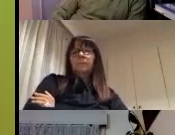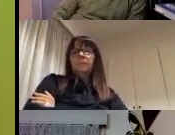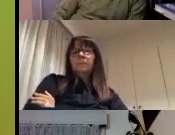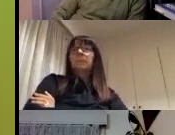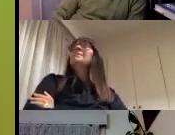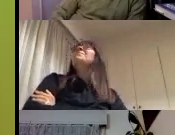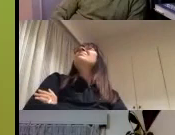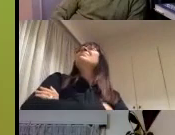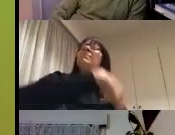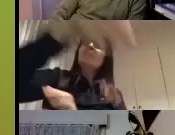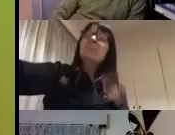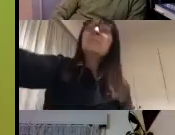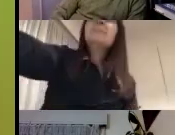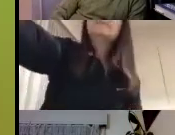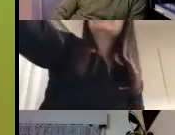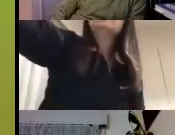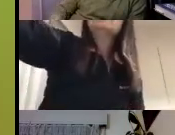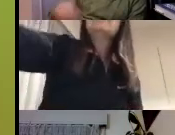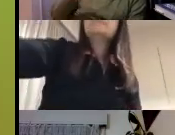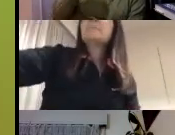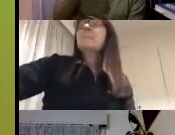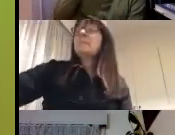En este taller nos explicaron